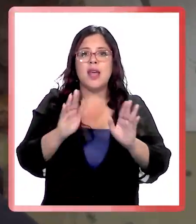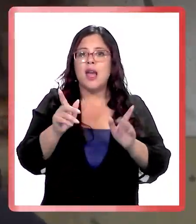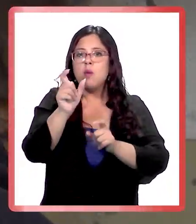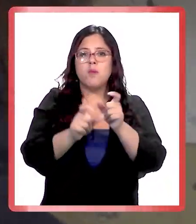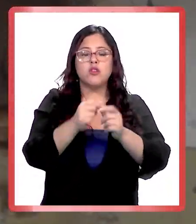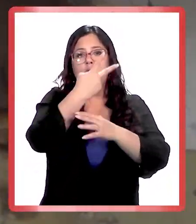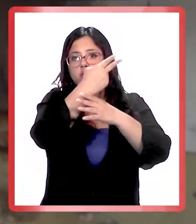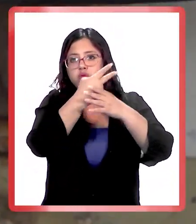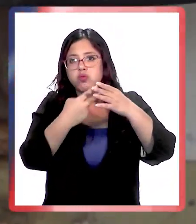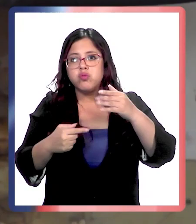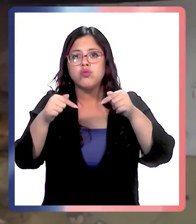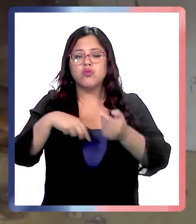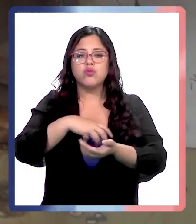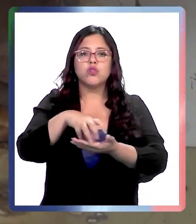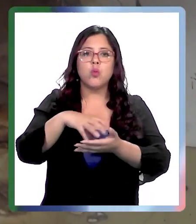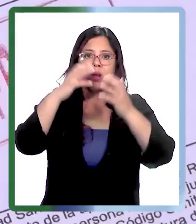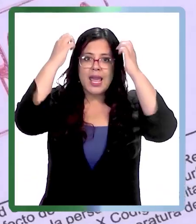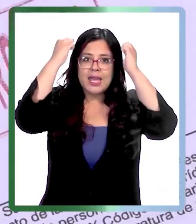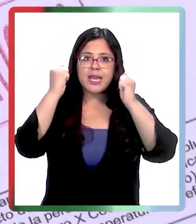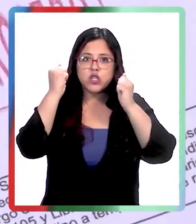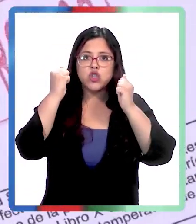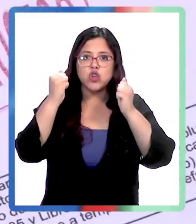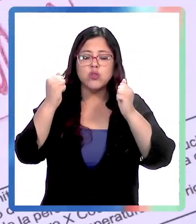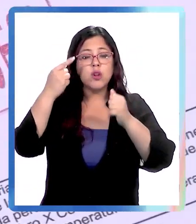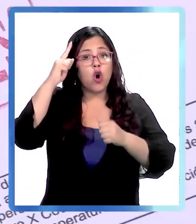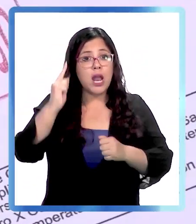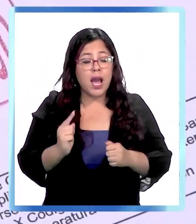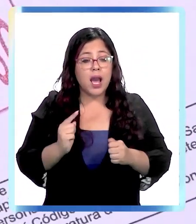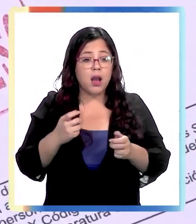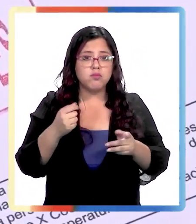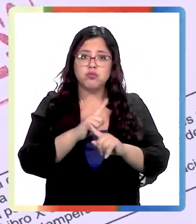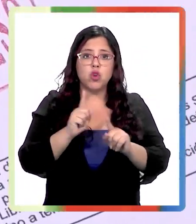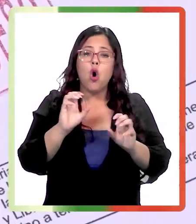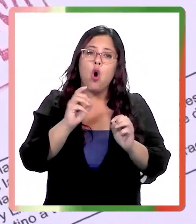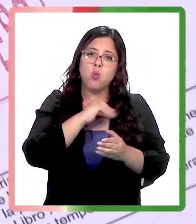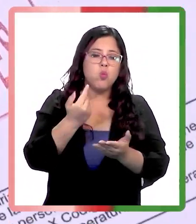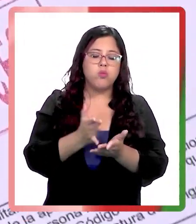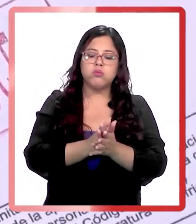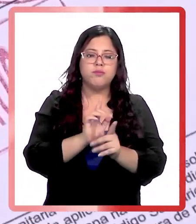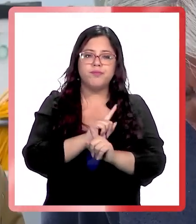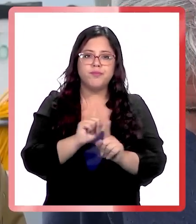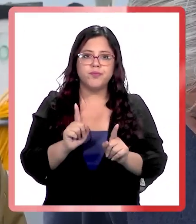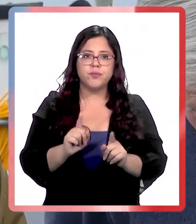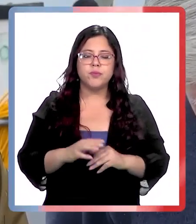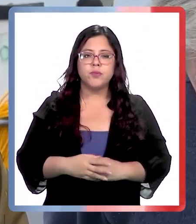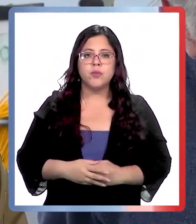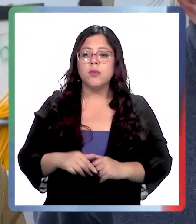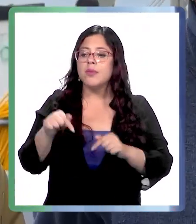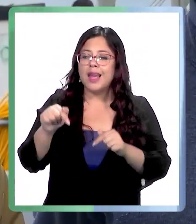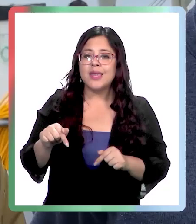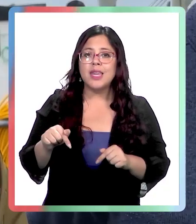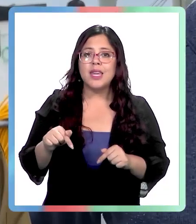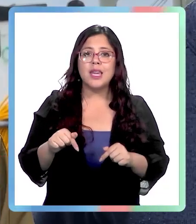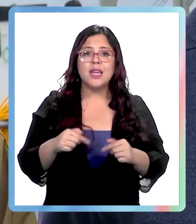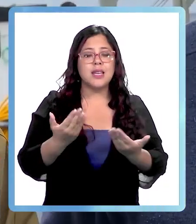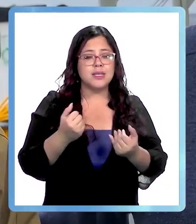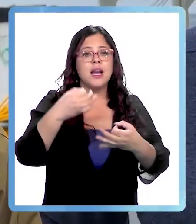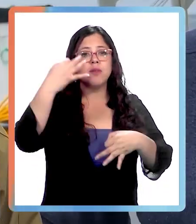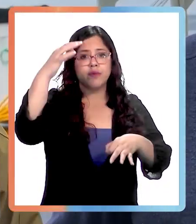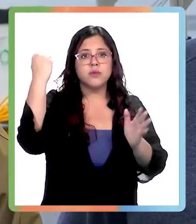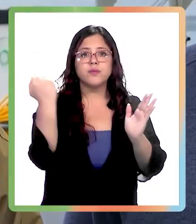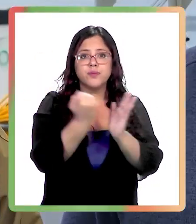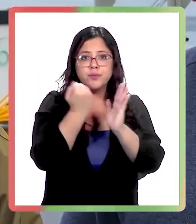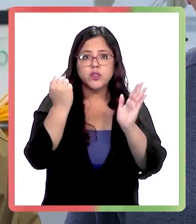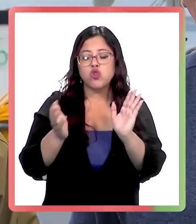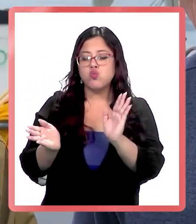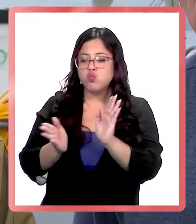acá en la comuna de Quellón accidentado o fallecido. Acá sale todo certificado, con sus muestras